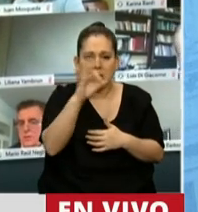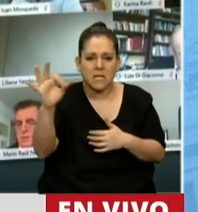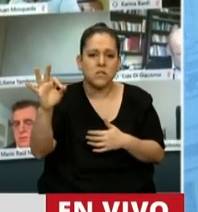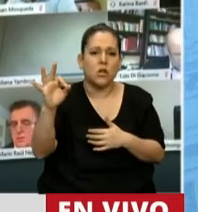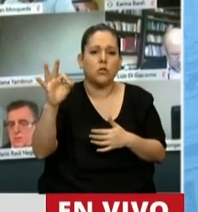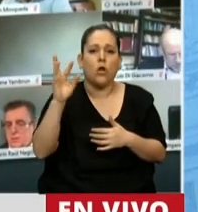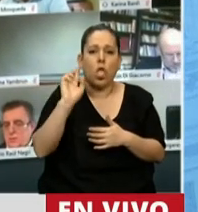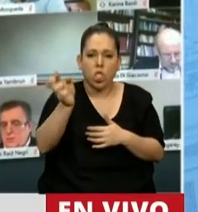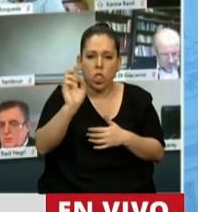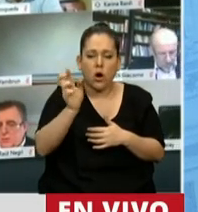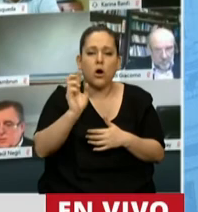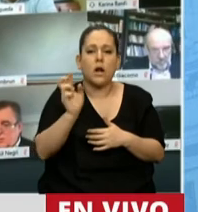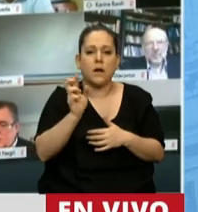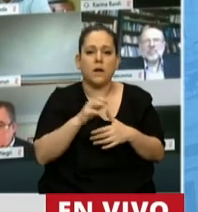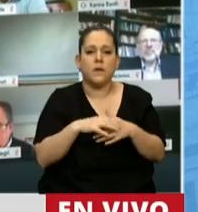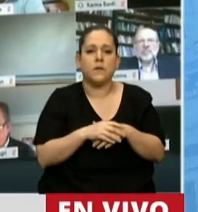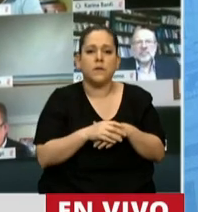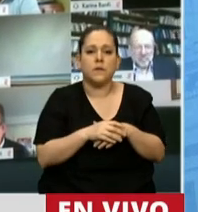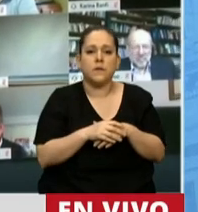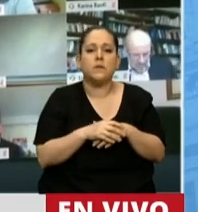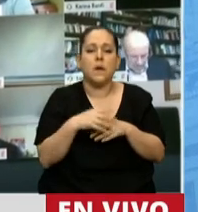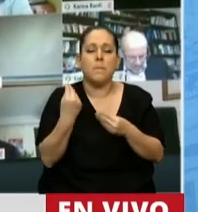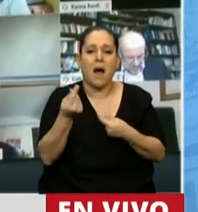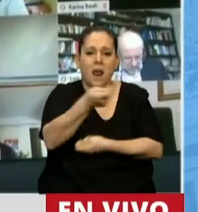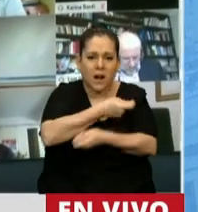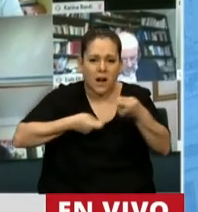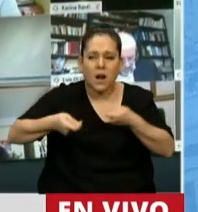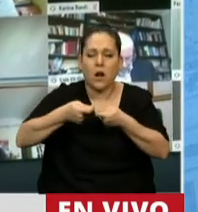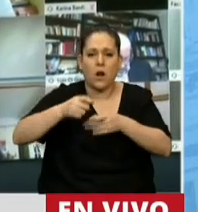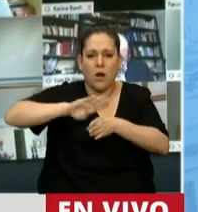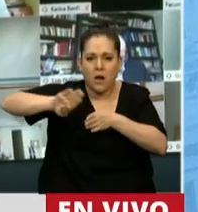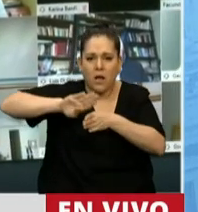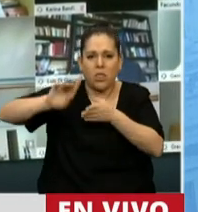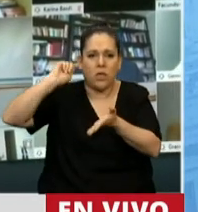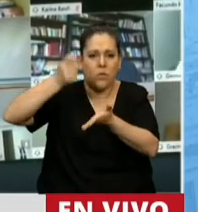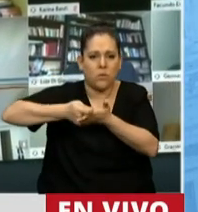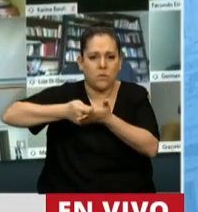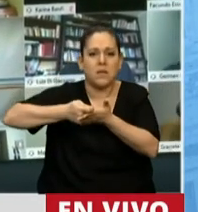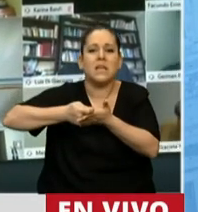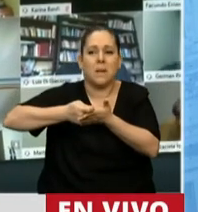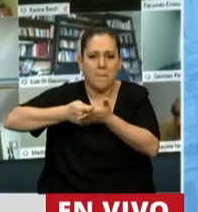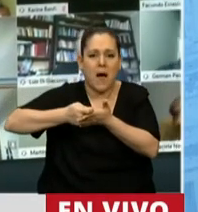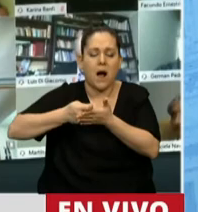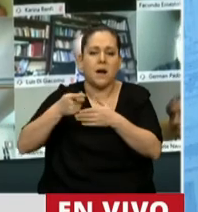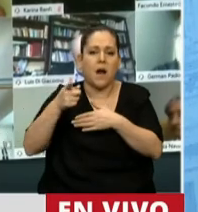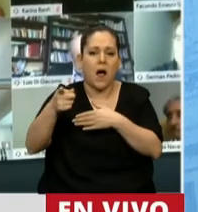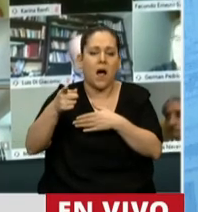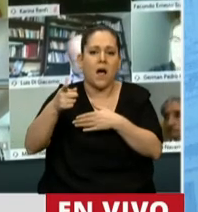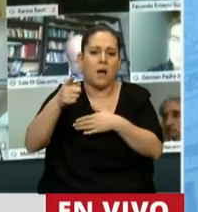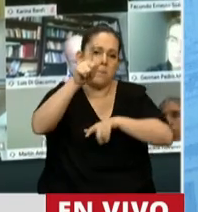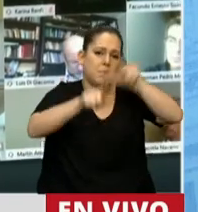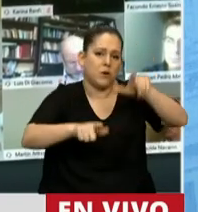41.700 millones de dólares que incluyen a la renegociación que engloba a estos acreedores bajo ley